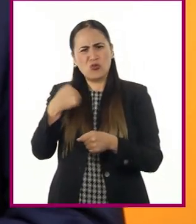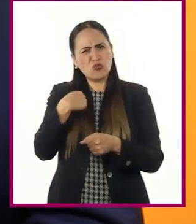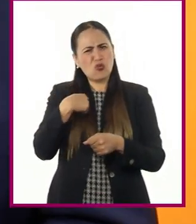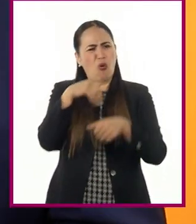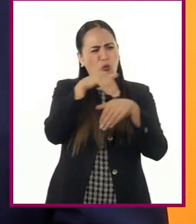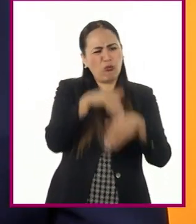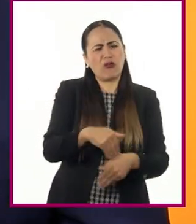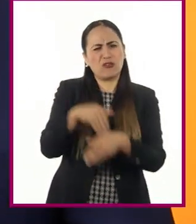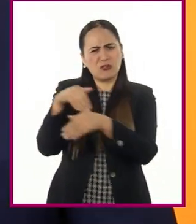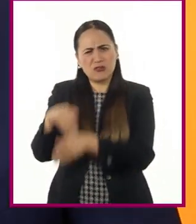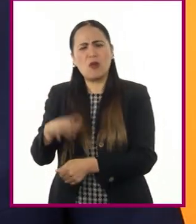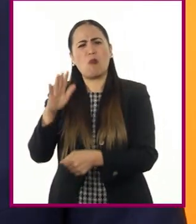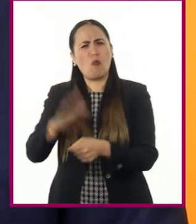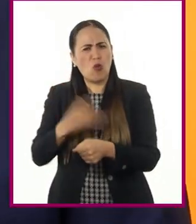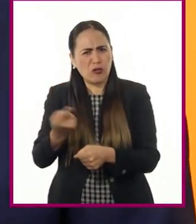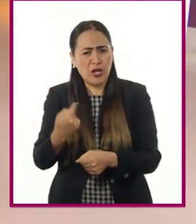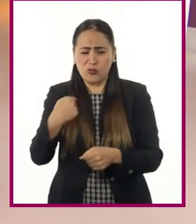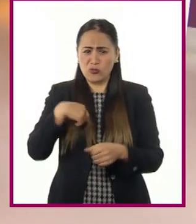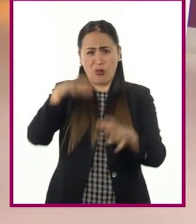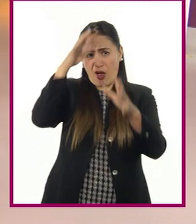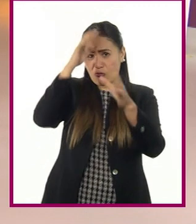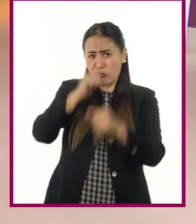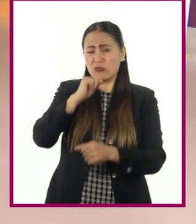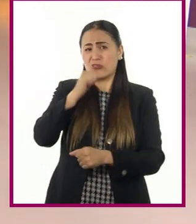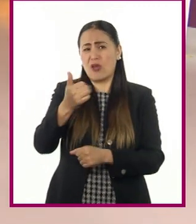que hacer si no estoy de acuerdo.